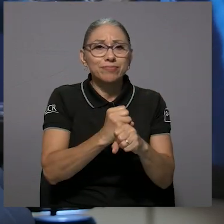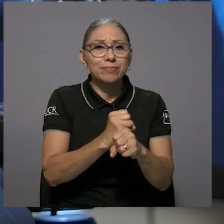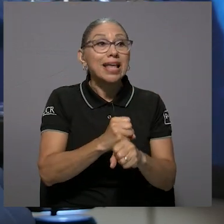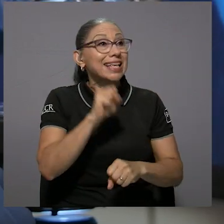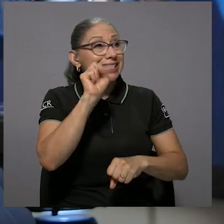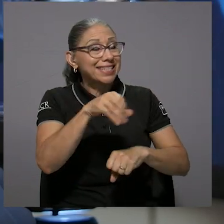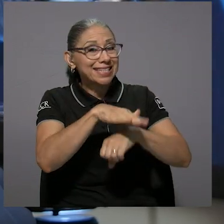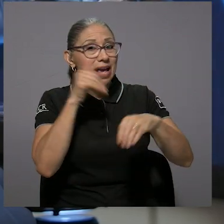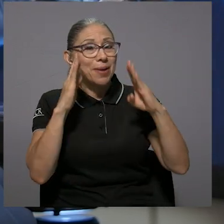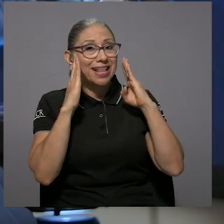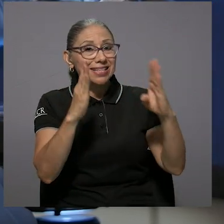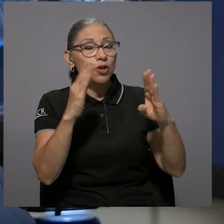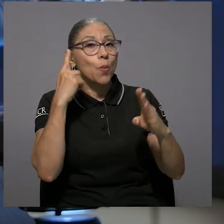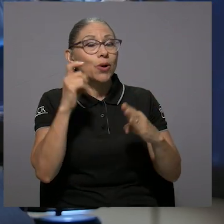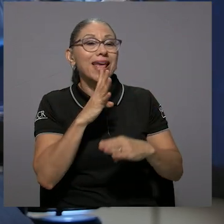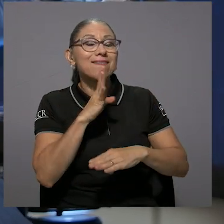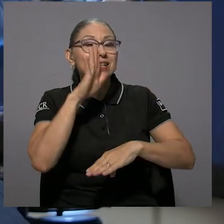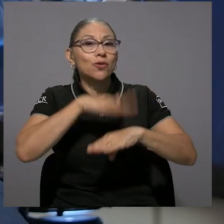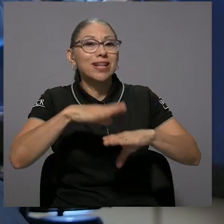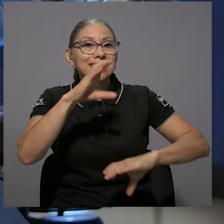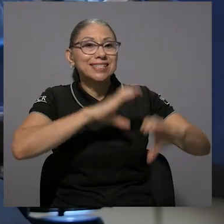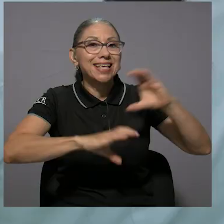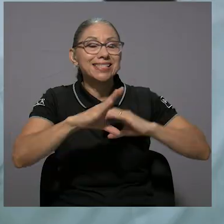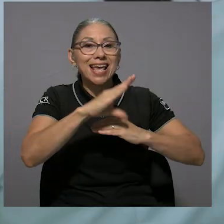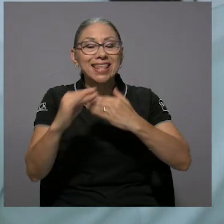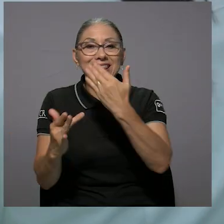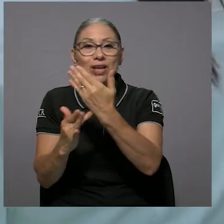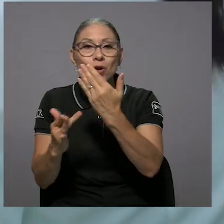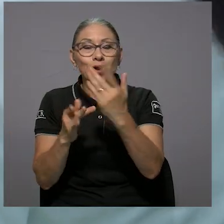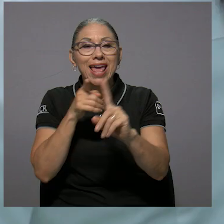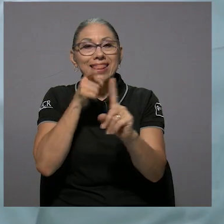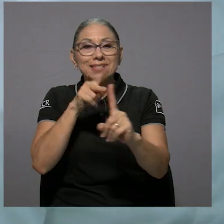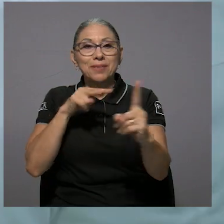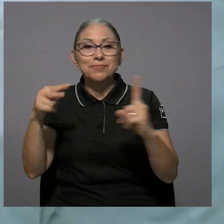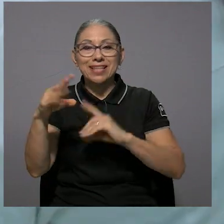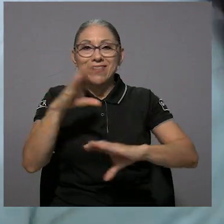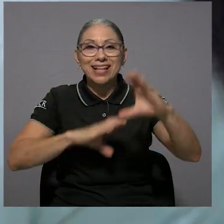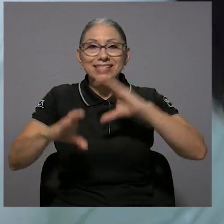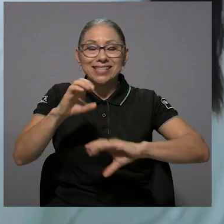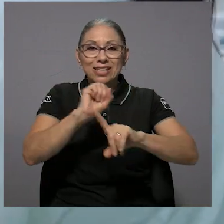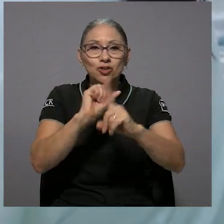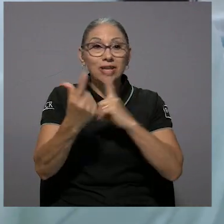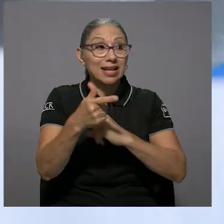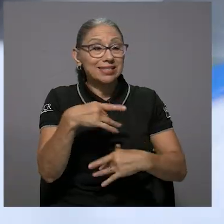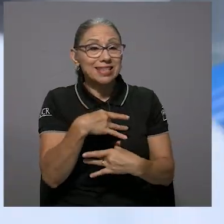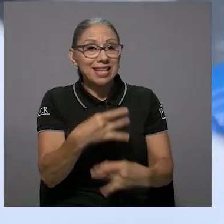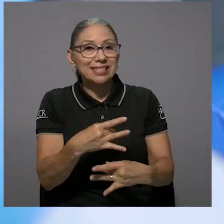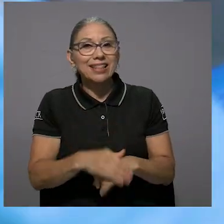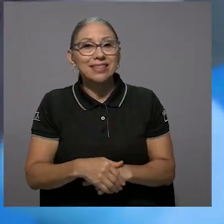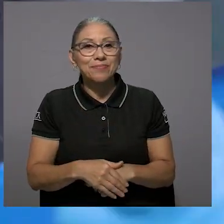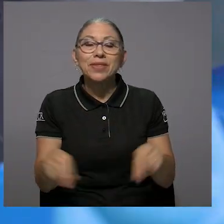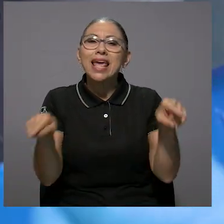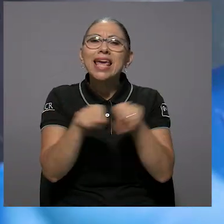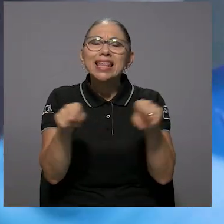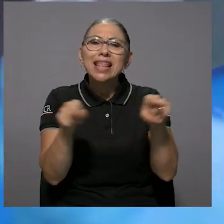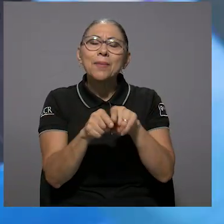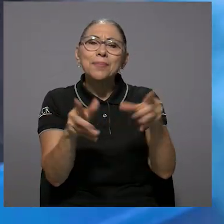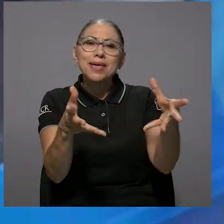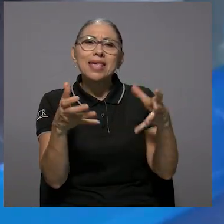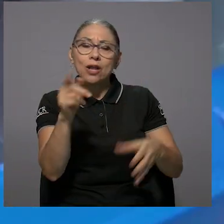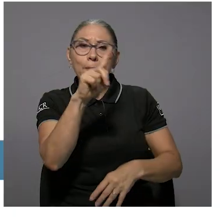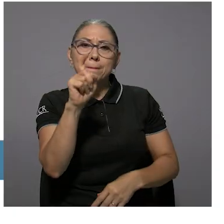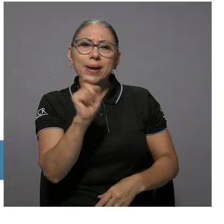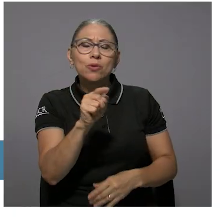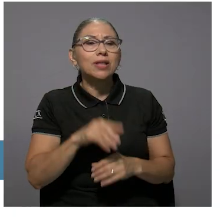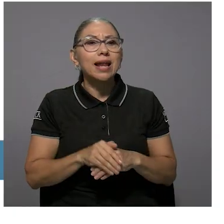de ciencia y tecnología desde la perspectiva de las ciencias sociales, eso muy interesante. Sí. También le quiero